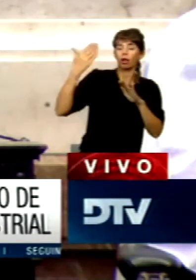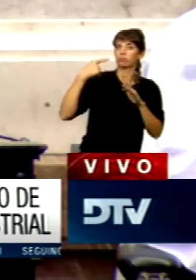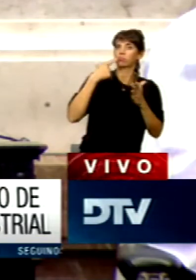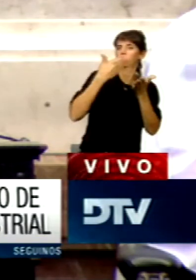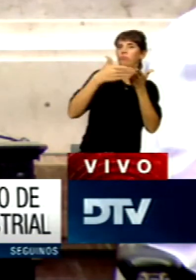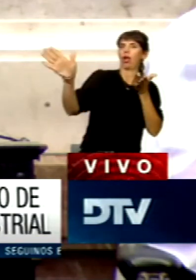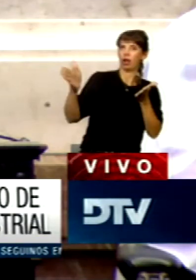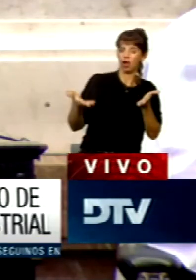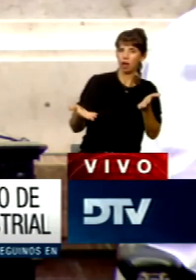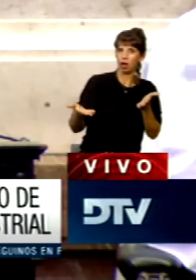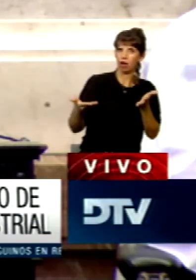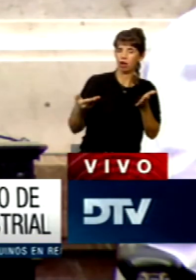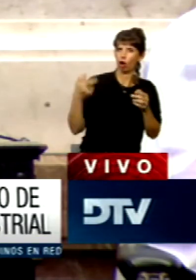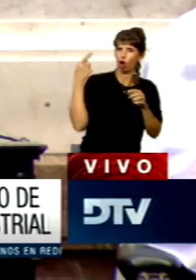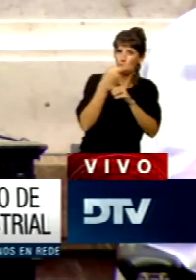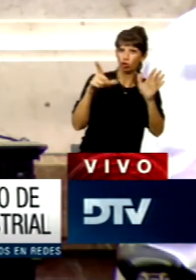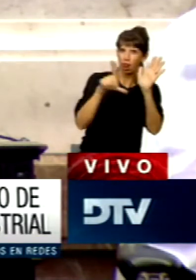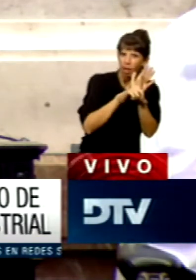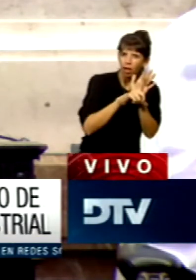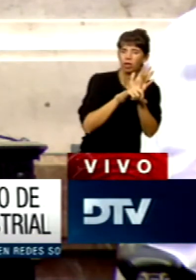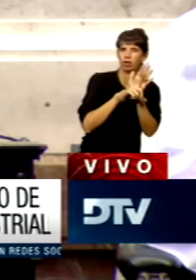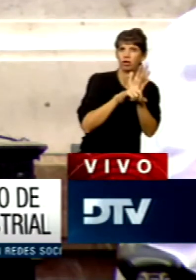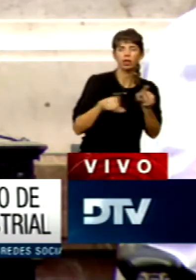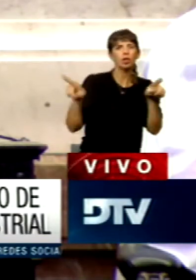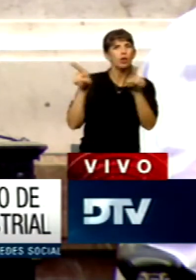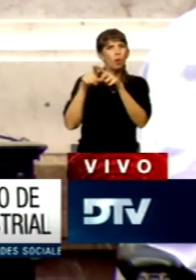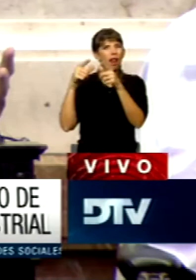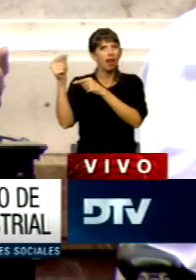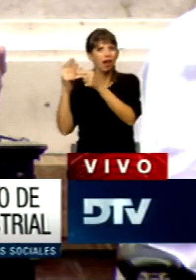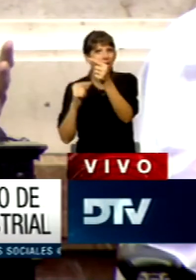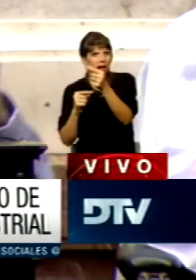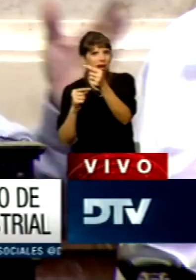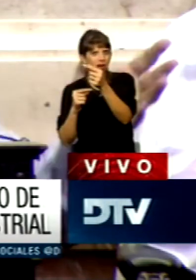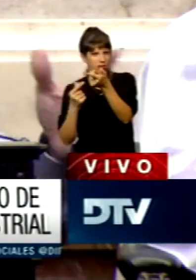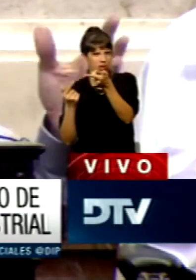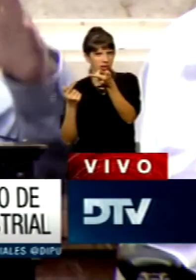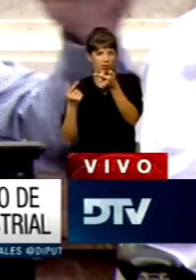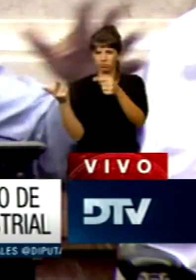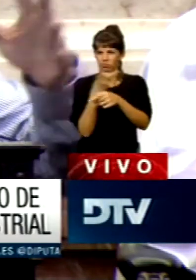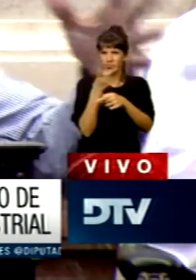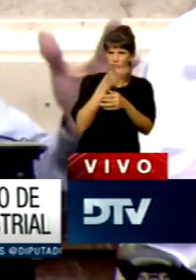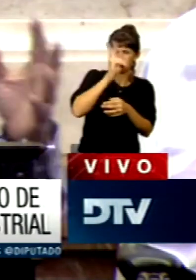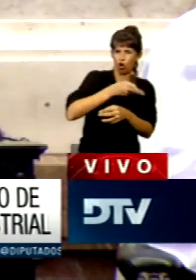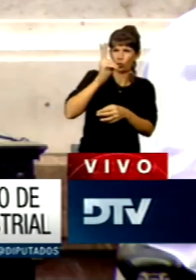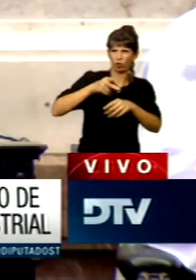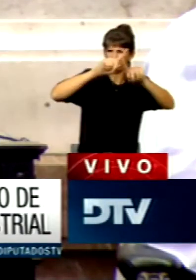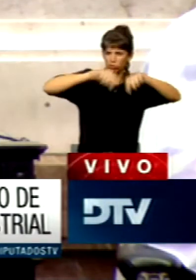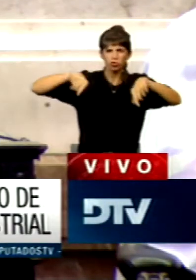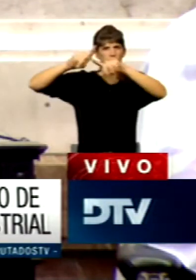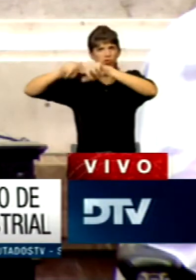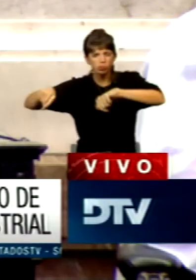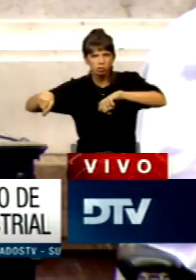estigmatizó al cáñamo industrial, lo mismo que al cannabis medicinal, y fueron prohibidos y se le dio prácticamente el